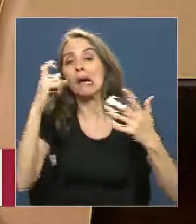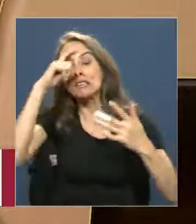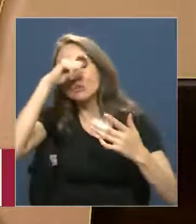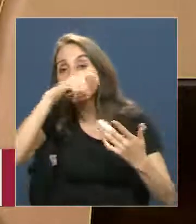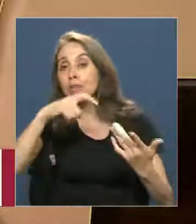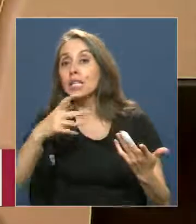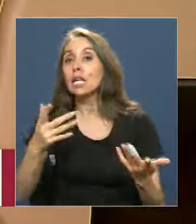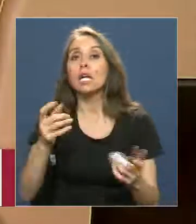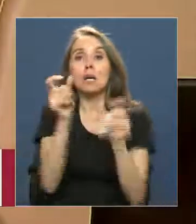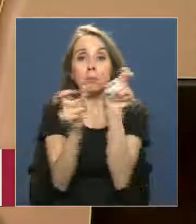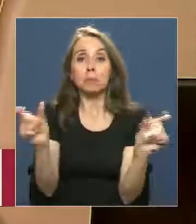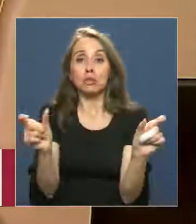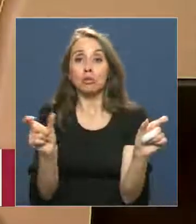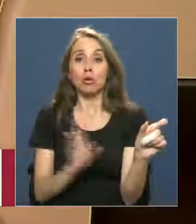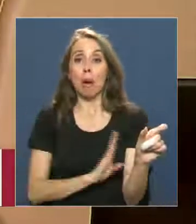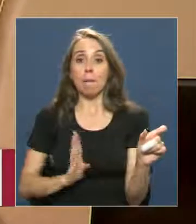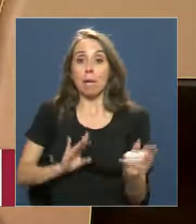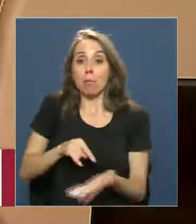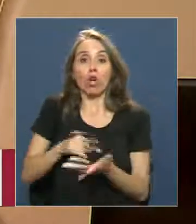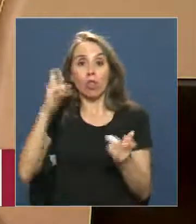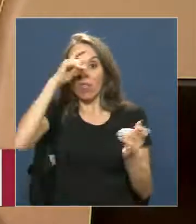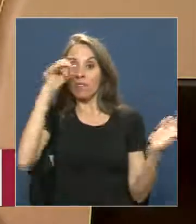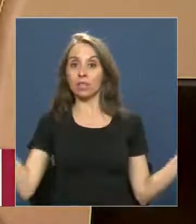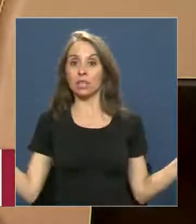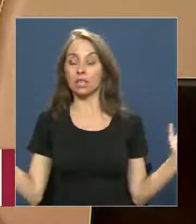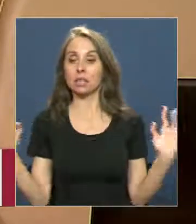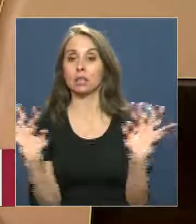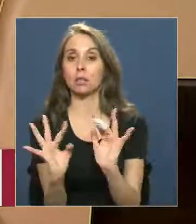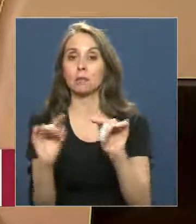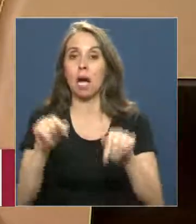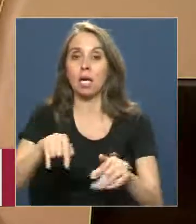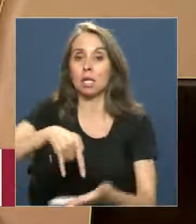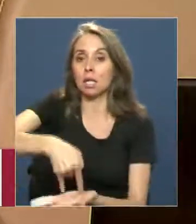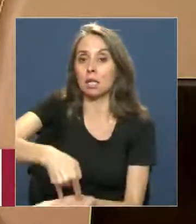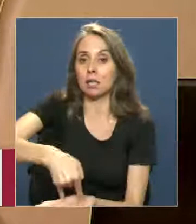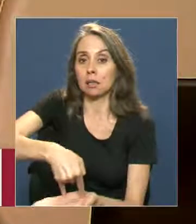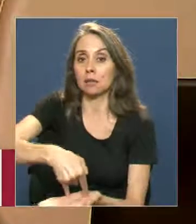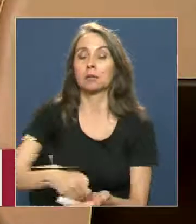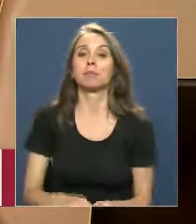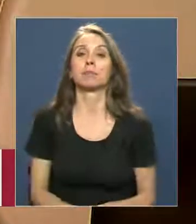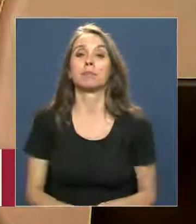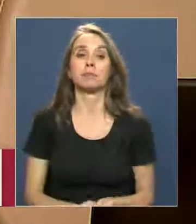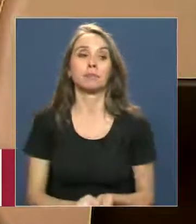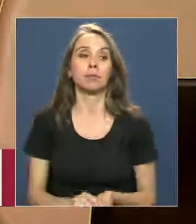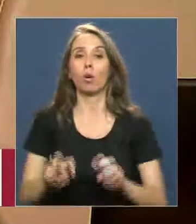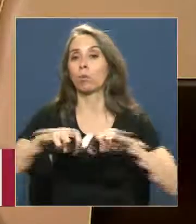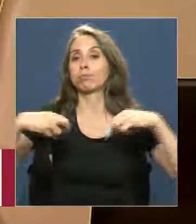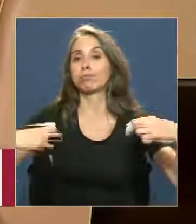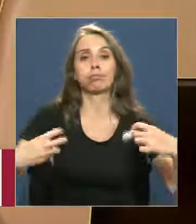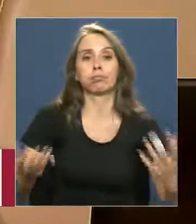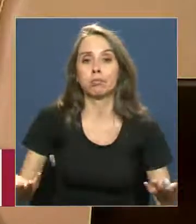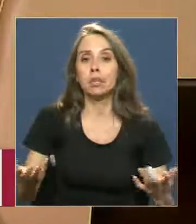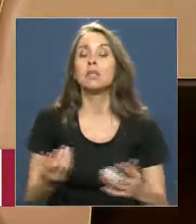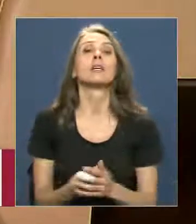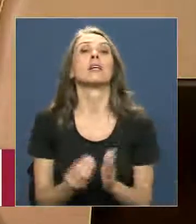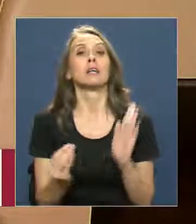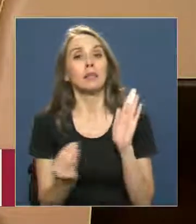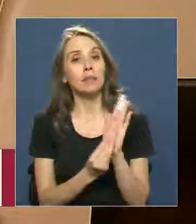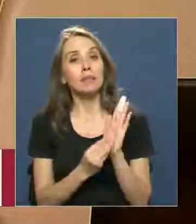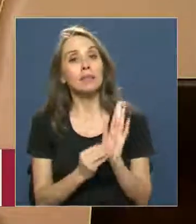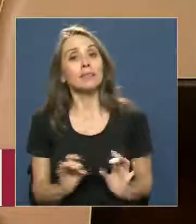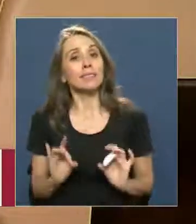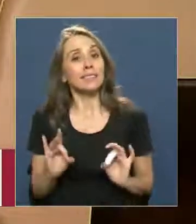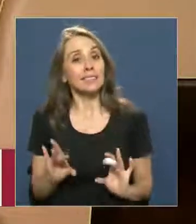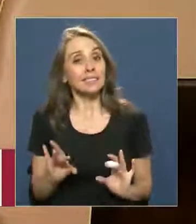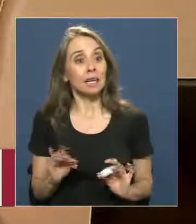se congregue en este edificio. Además de eso, también dejamos establecido